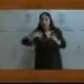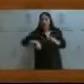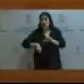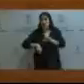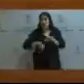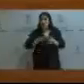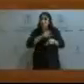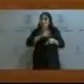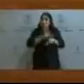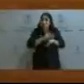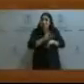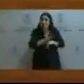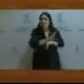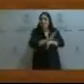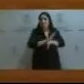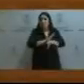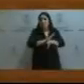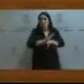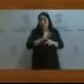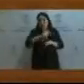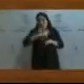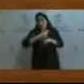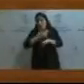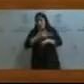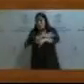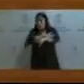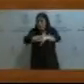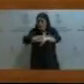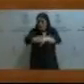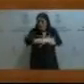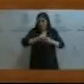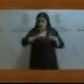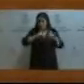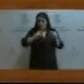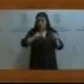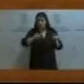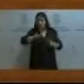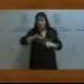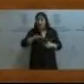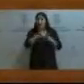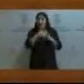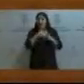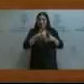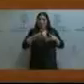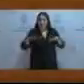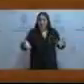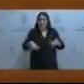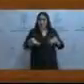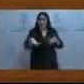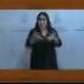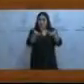la Consejería y del Gobierno de Asturias, que ha puesto esta situación en marcha.